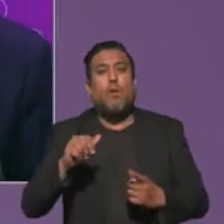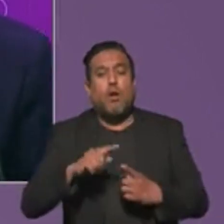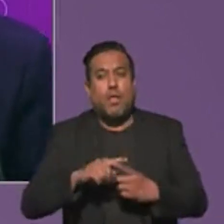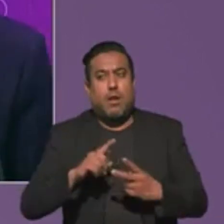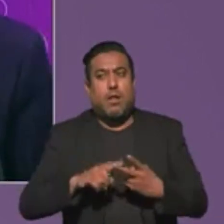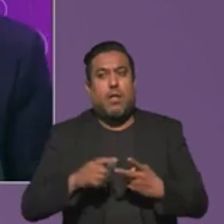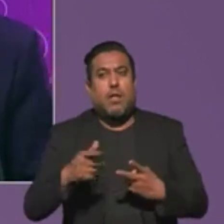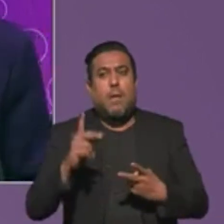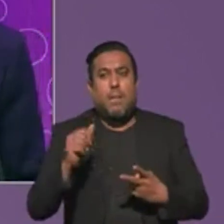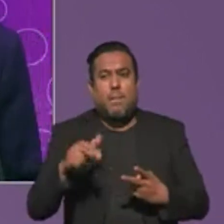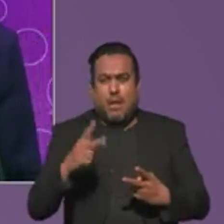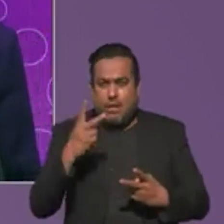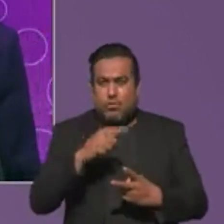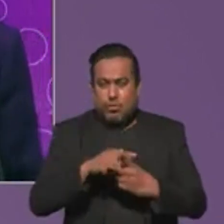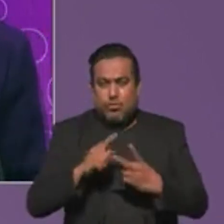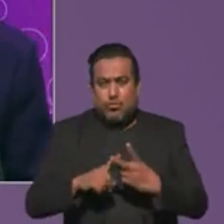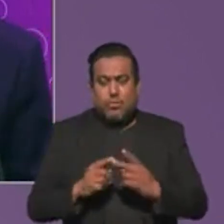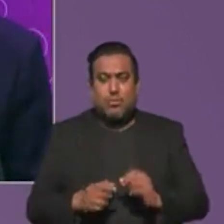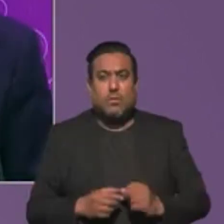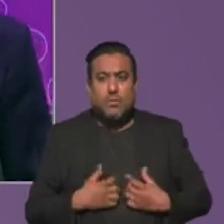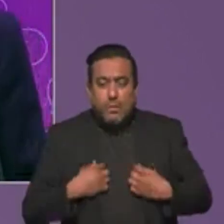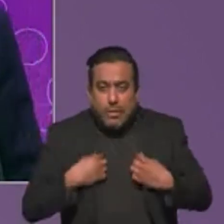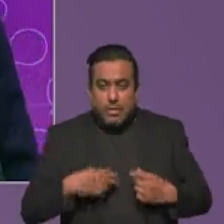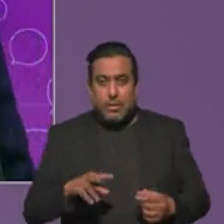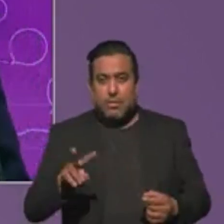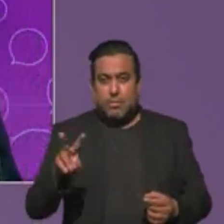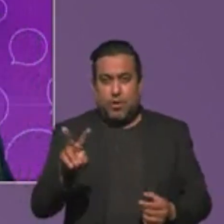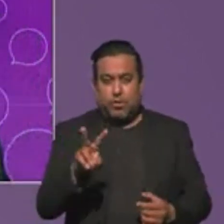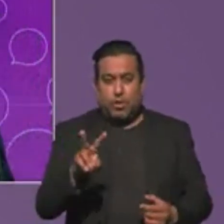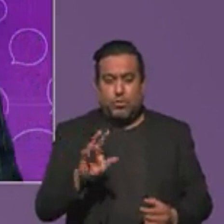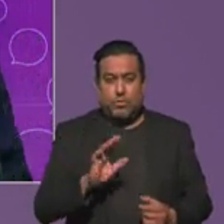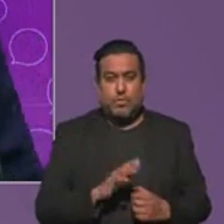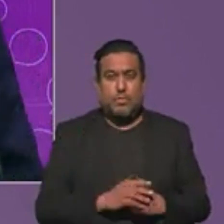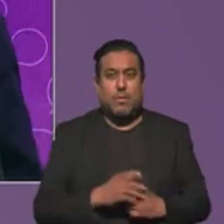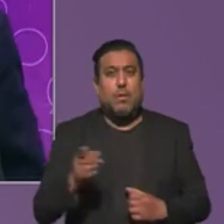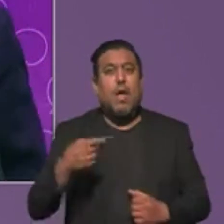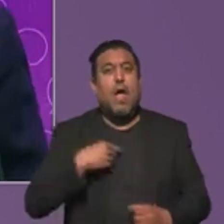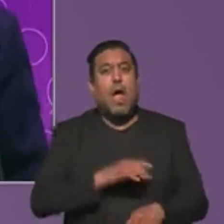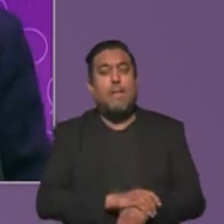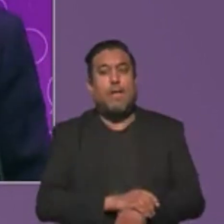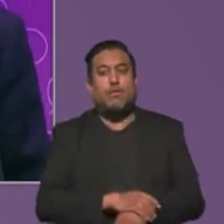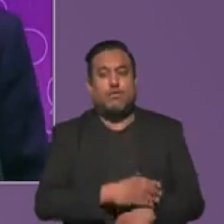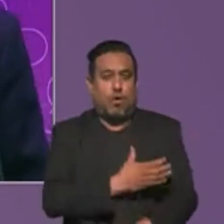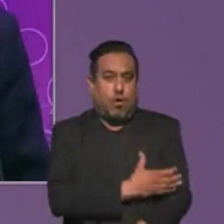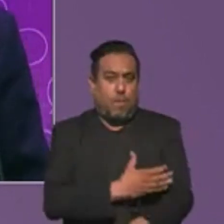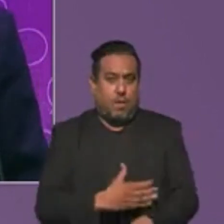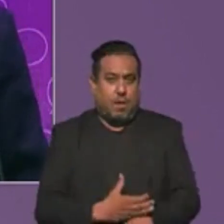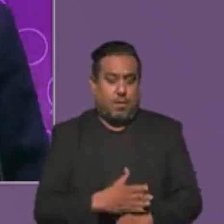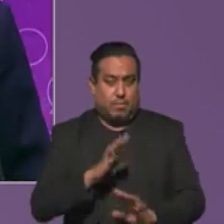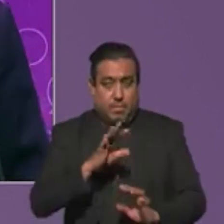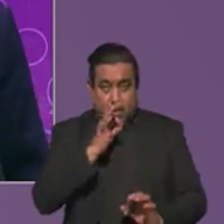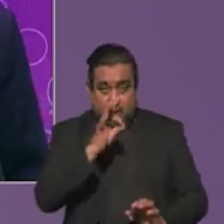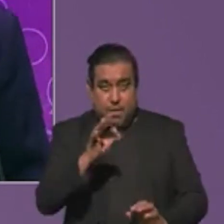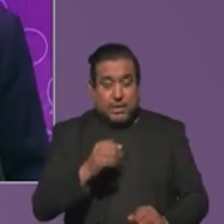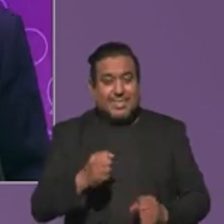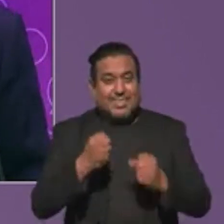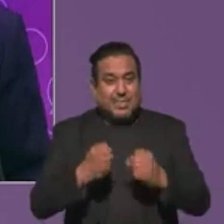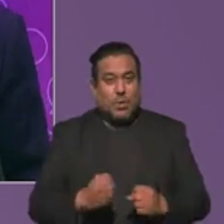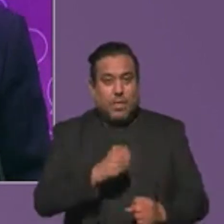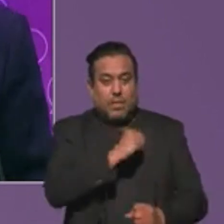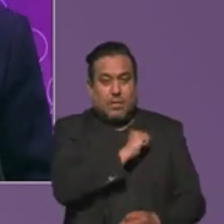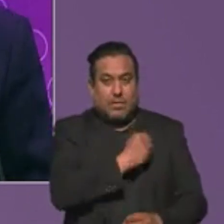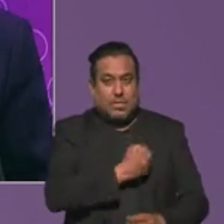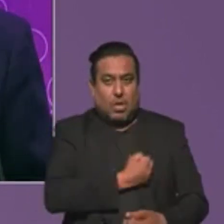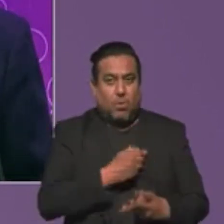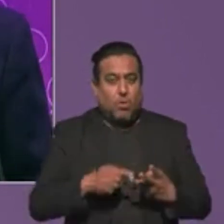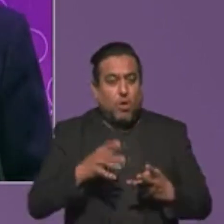el candidato de Acción Nacional decirles eh queridos amigos compañeros que la seguridad la salud y el